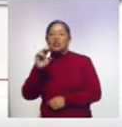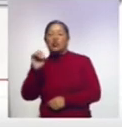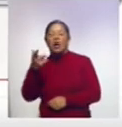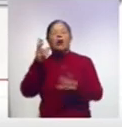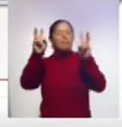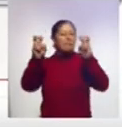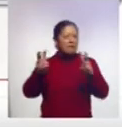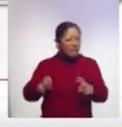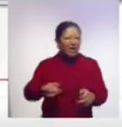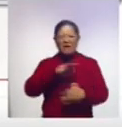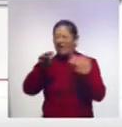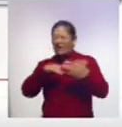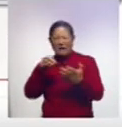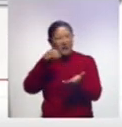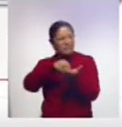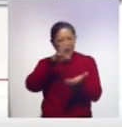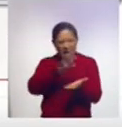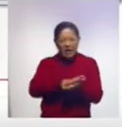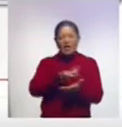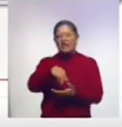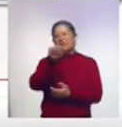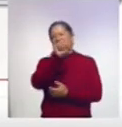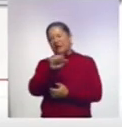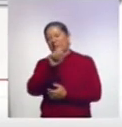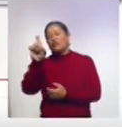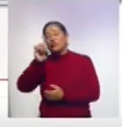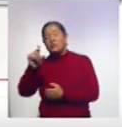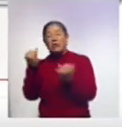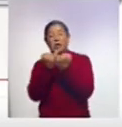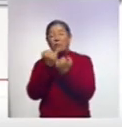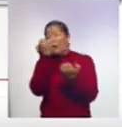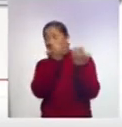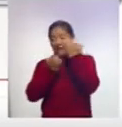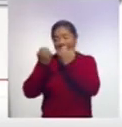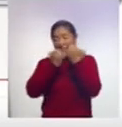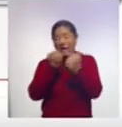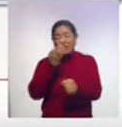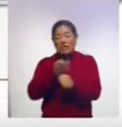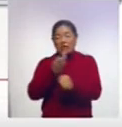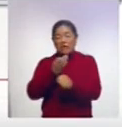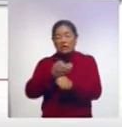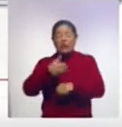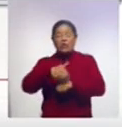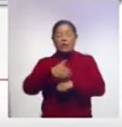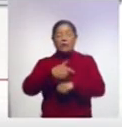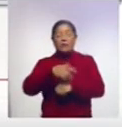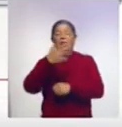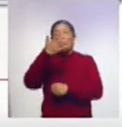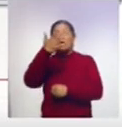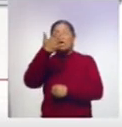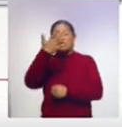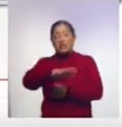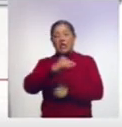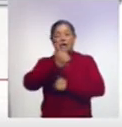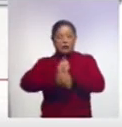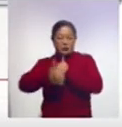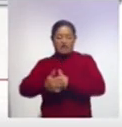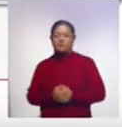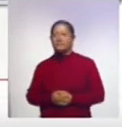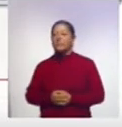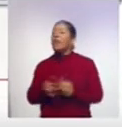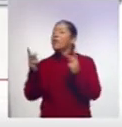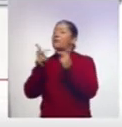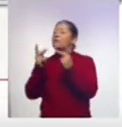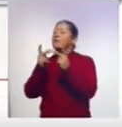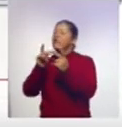acontecer deportivo, la agenda de fin de semana y analizando ya de fondo esta jornada número 10. Perfecto, Pepe, muchísimas gracias,